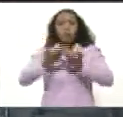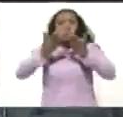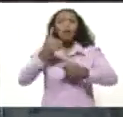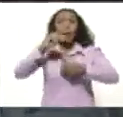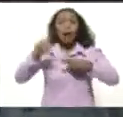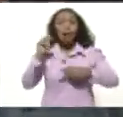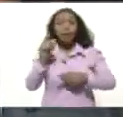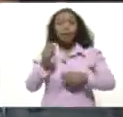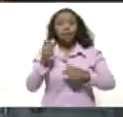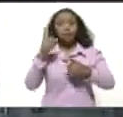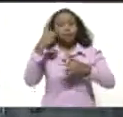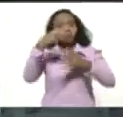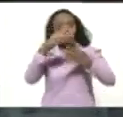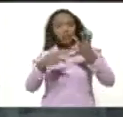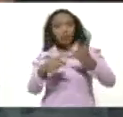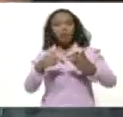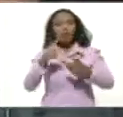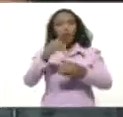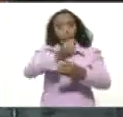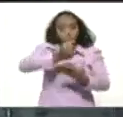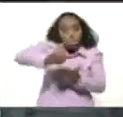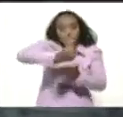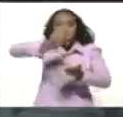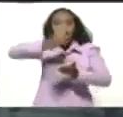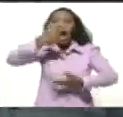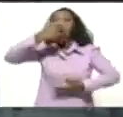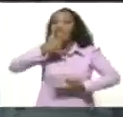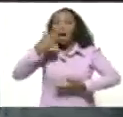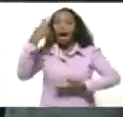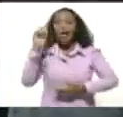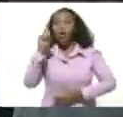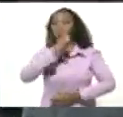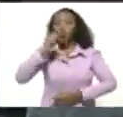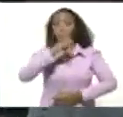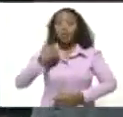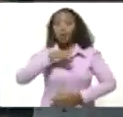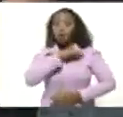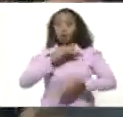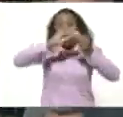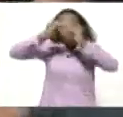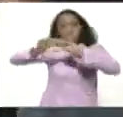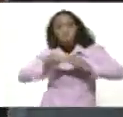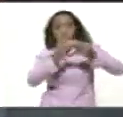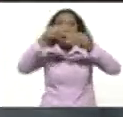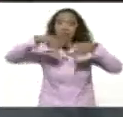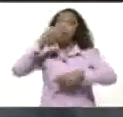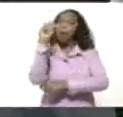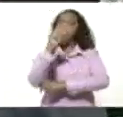aquí. Tenemos el suspiro, las galletas. Esta chupeta la hacemos nosotros en la casa también.